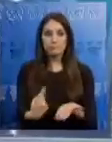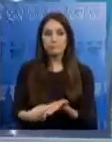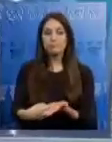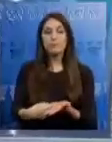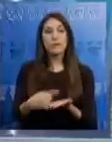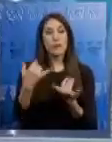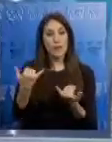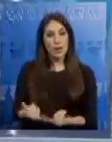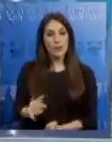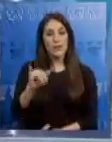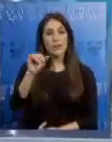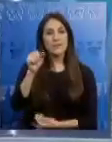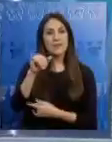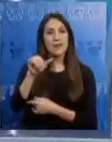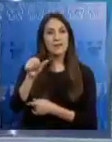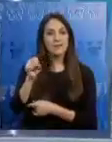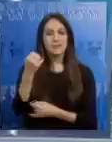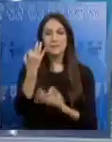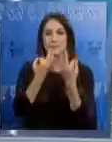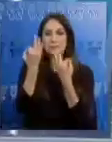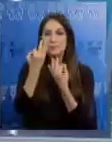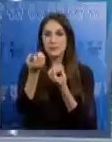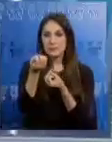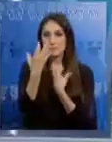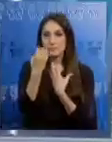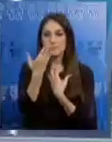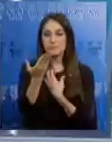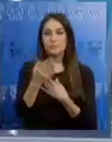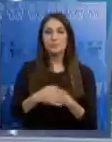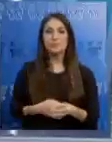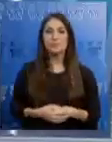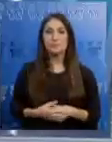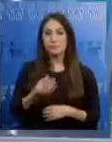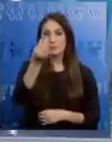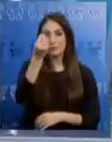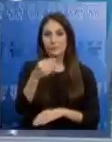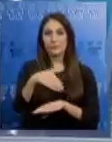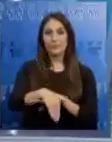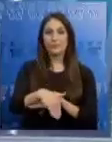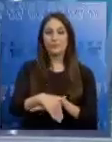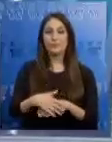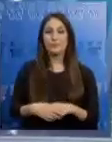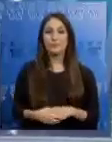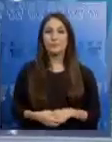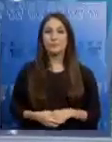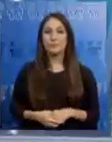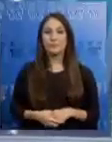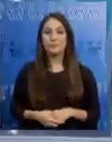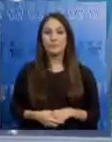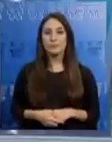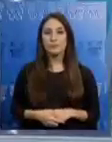Nuestro compañero Isaías Cruz nos amplía esta información. Isaías, adelante. Muy buenas tardes.